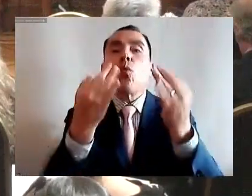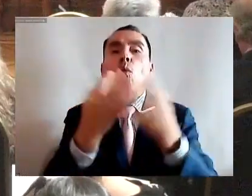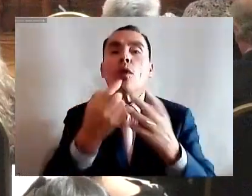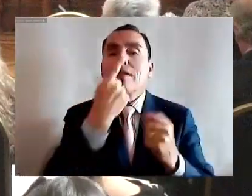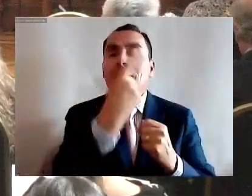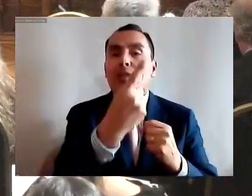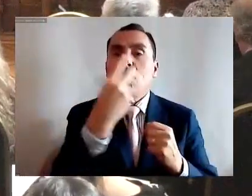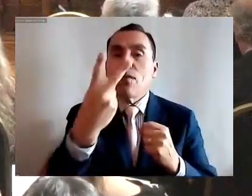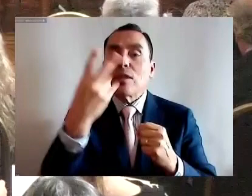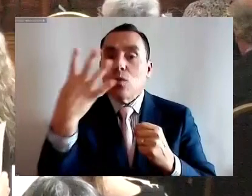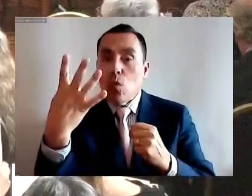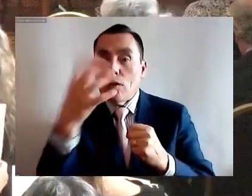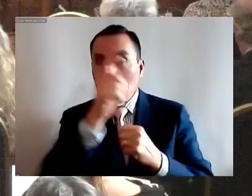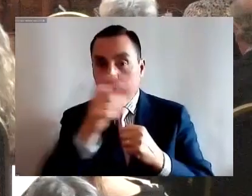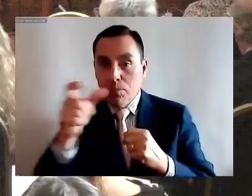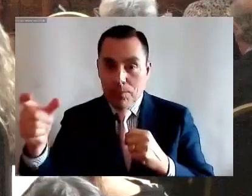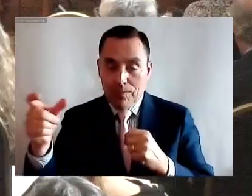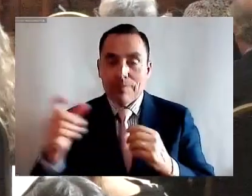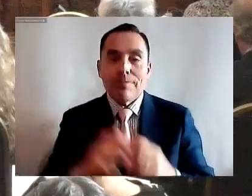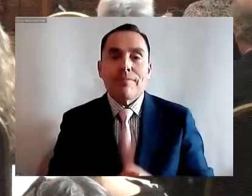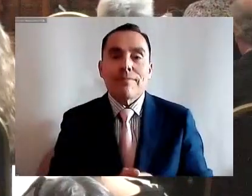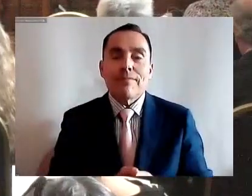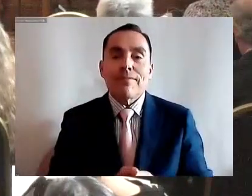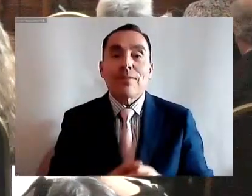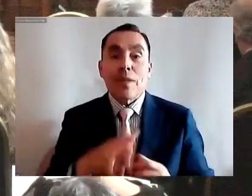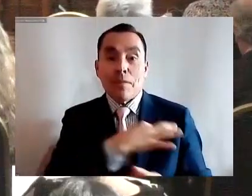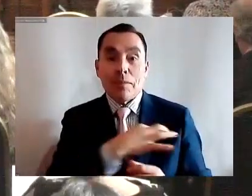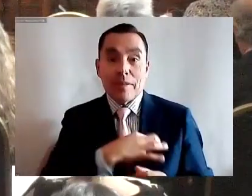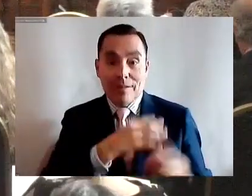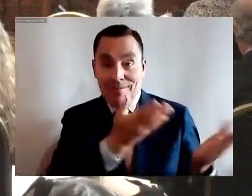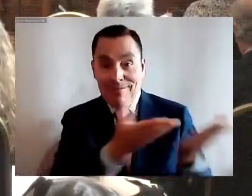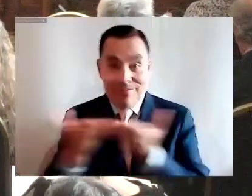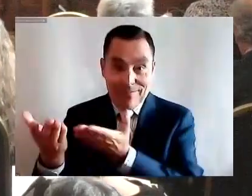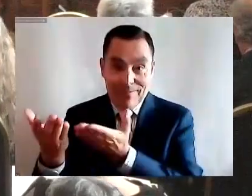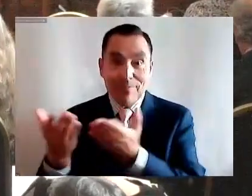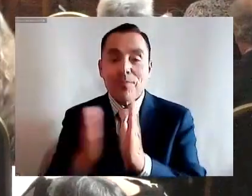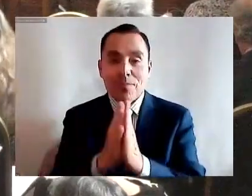124 personas. Ministra, adelante.